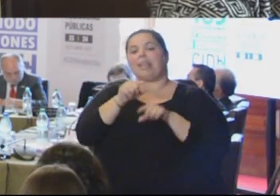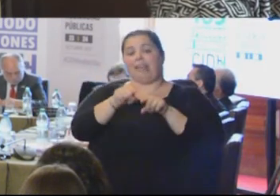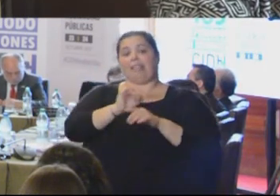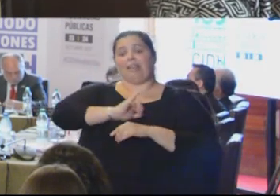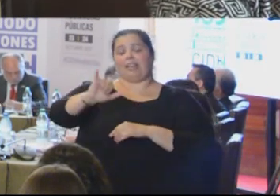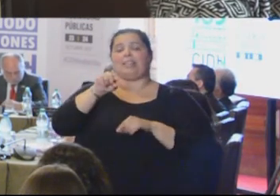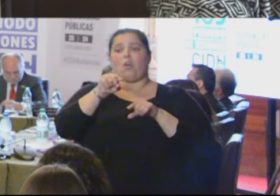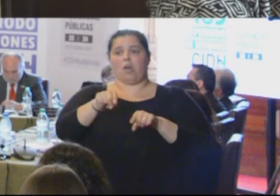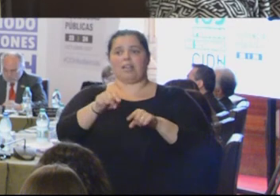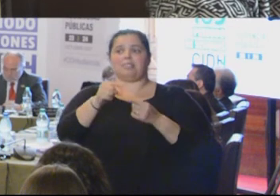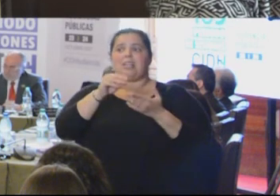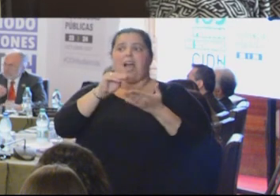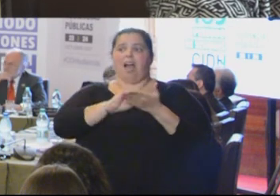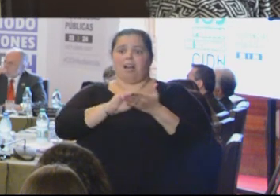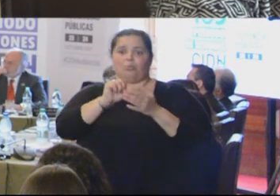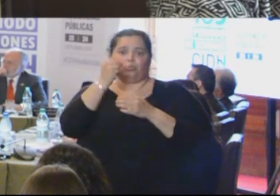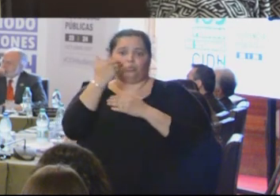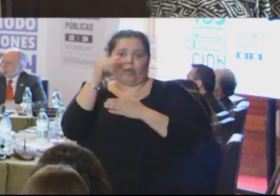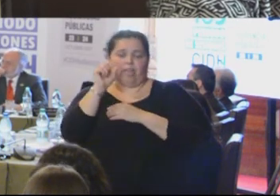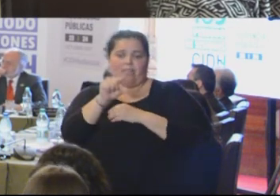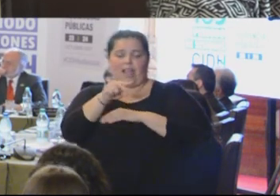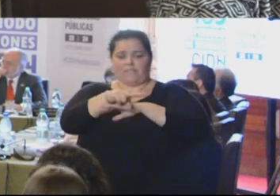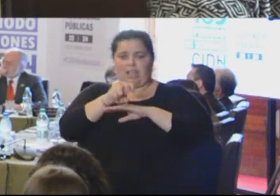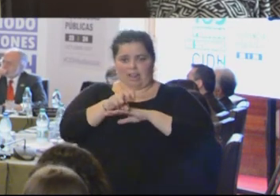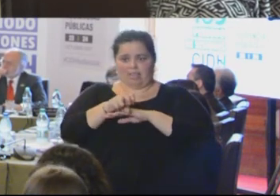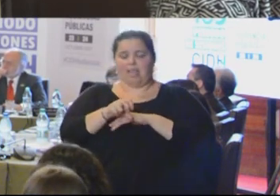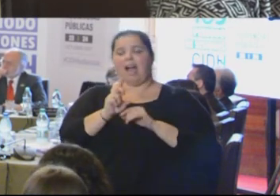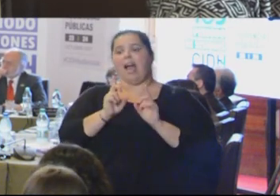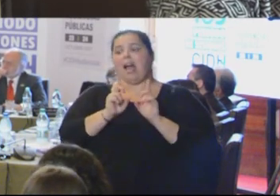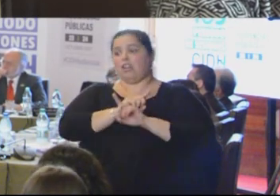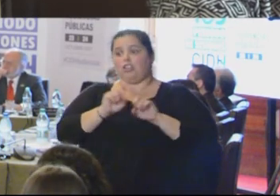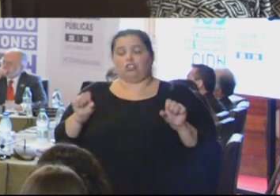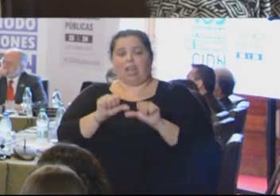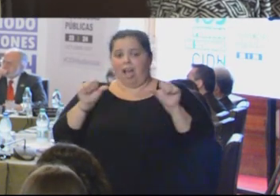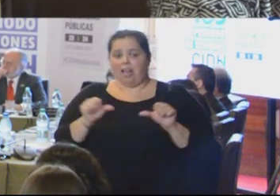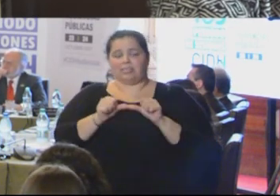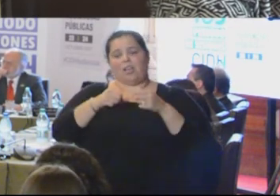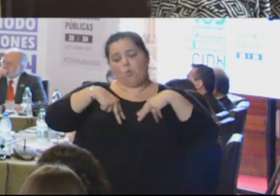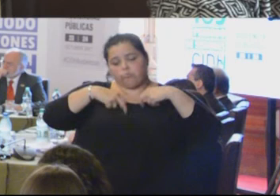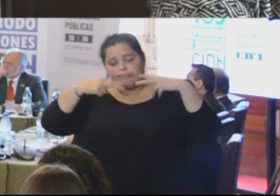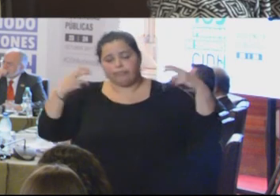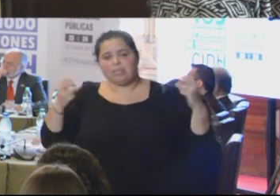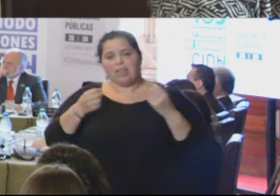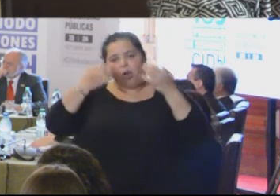autoridad de la fiscalía ni siquiera se realiza un examen jurídico juicioso sobre la relación